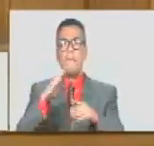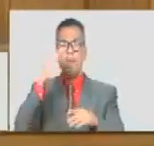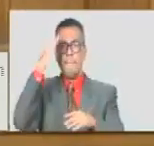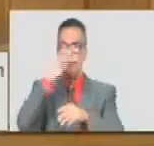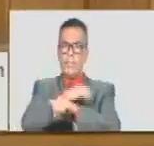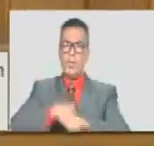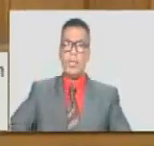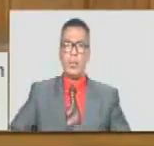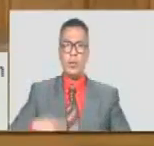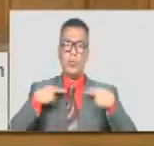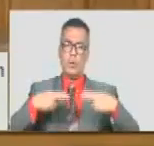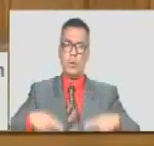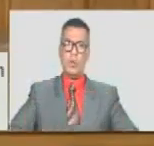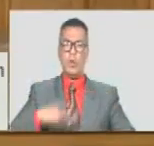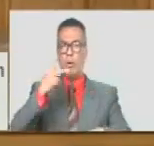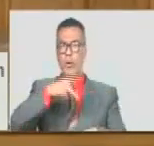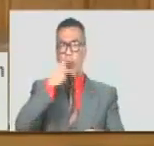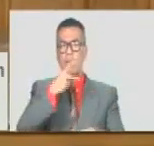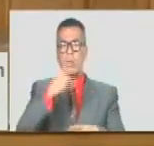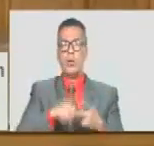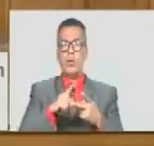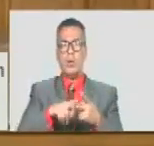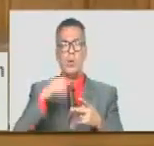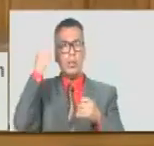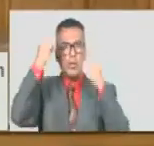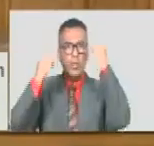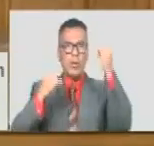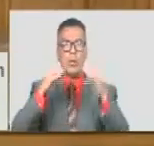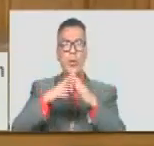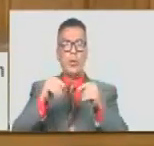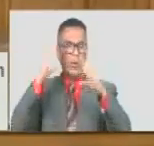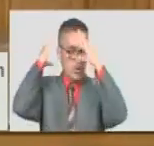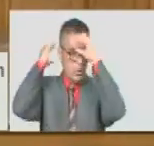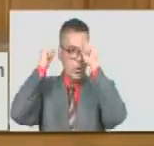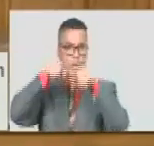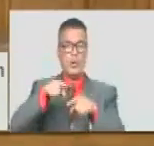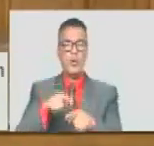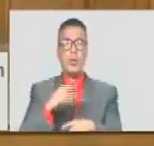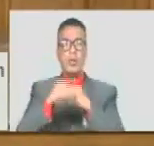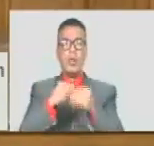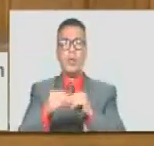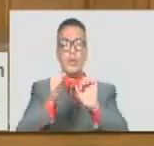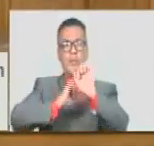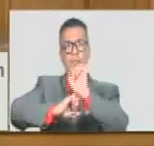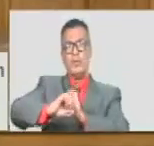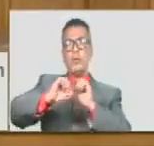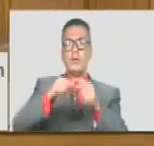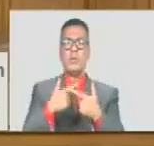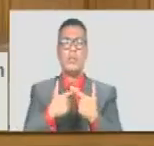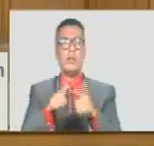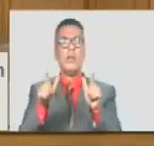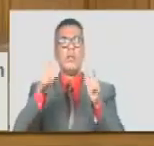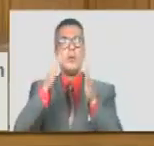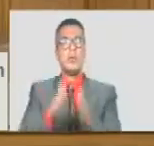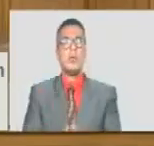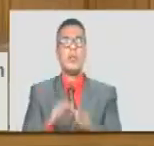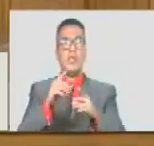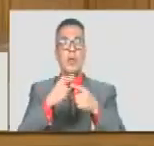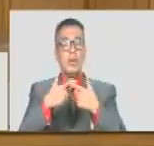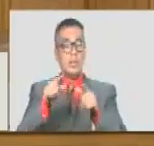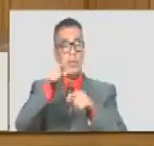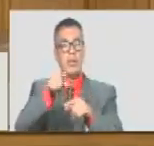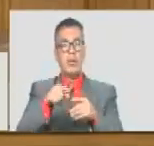militar, humanista, político, ideólogo y diplomático. Fue un firme defensor de la libertad, de la independencia